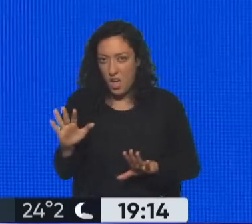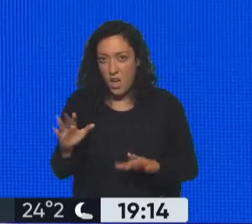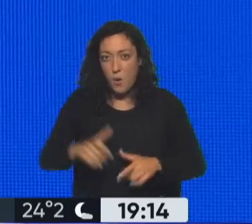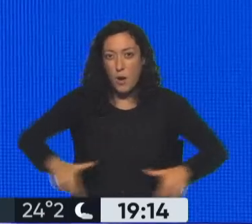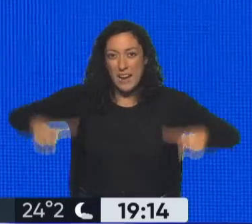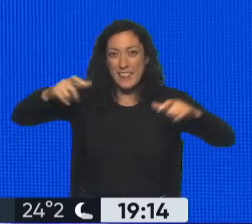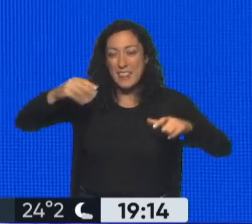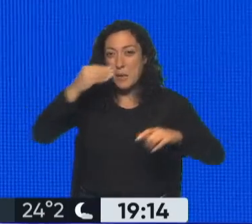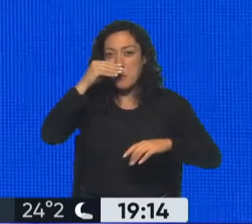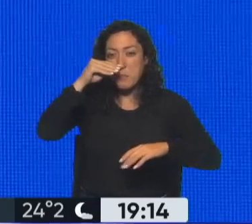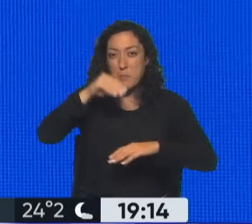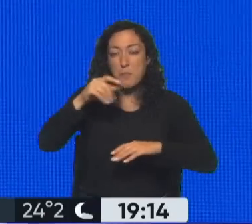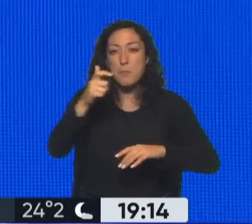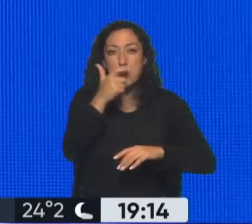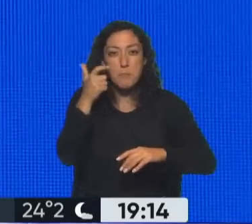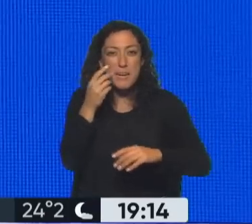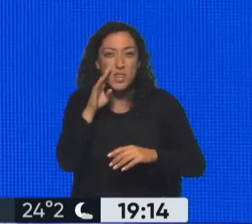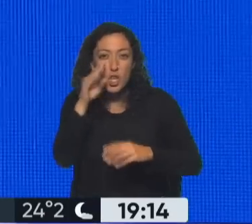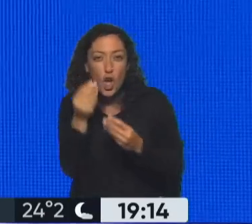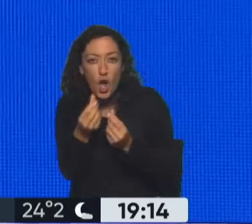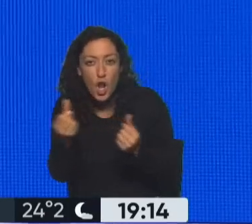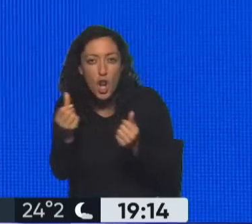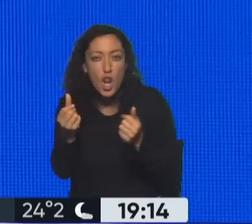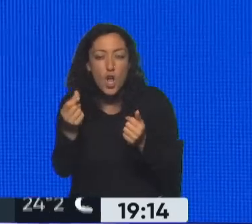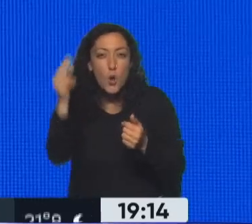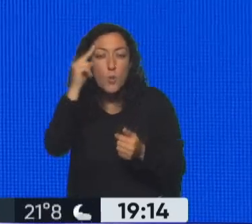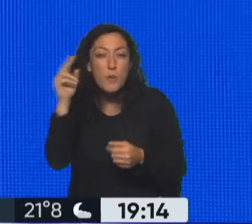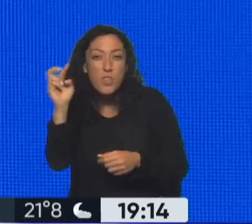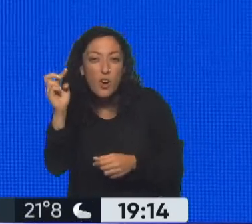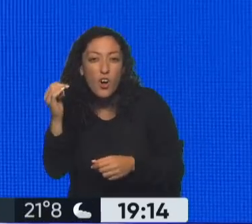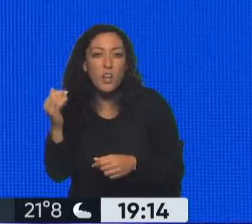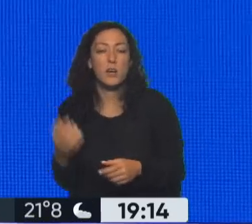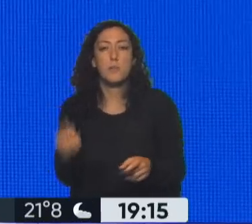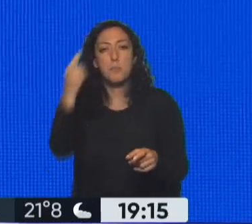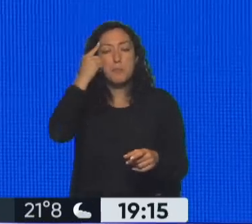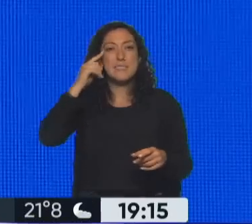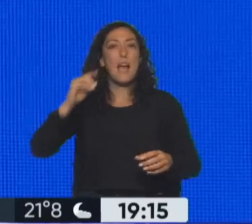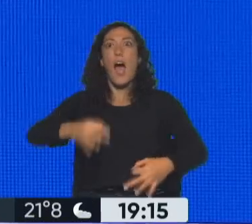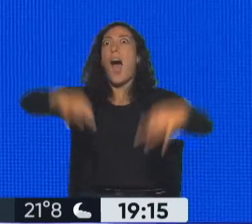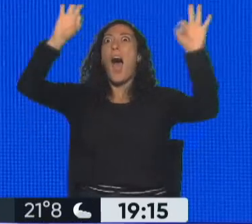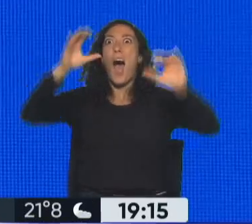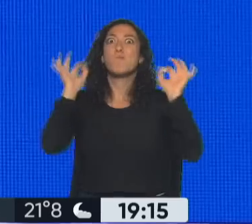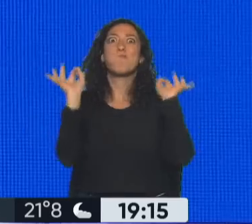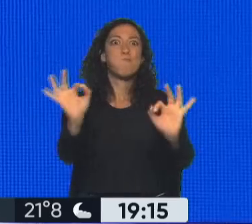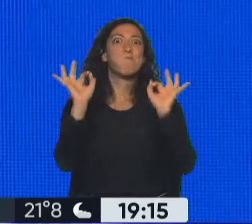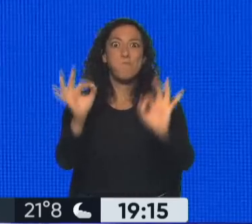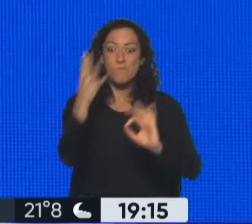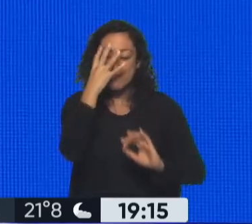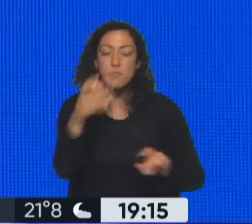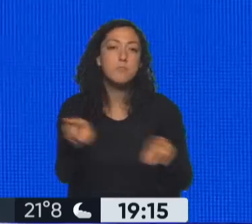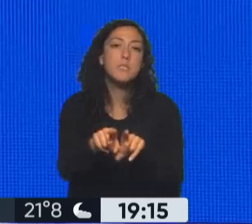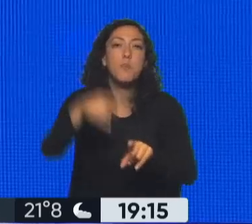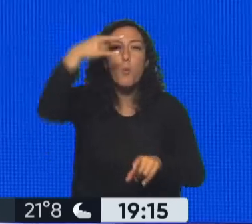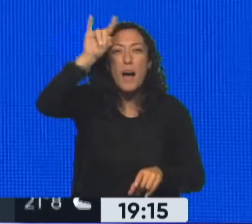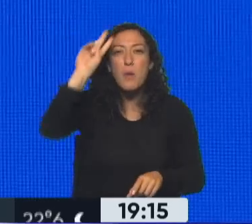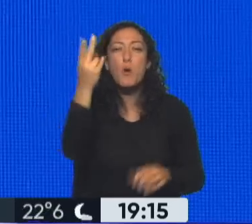del petróleo llegó a $9. Por eso nunca hay que enamorarse y creer que algo es la salvación de todo. Creer que porque tenemos vaca muerta nos